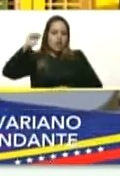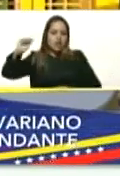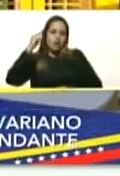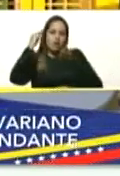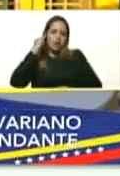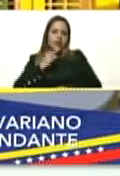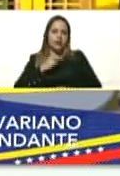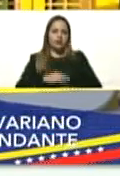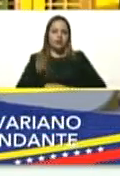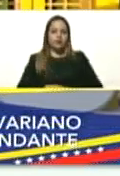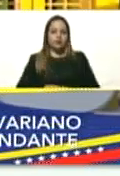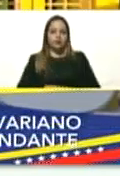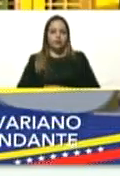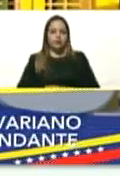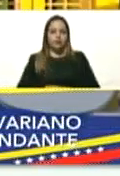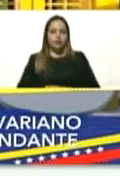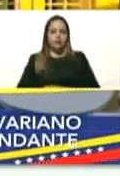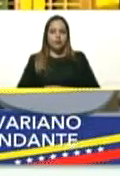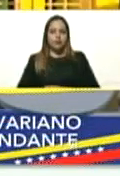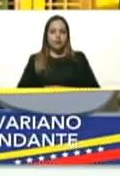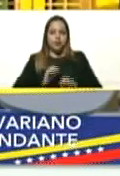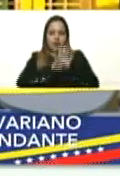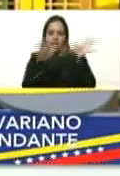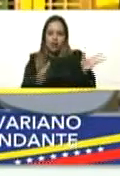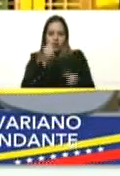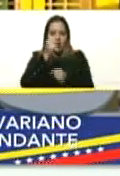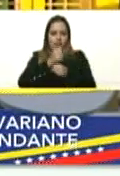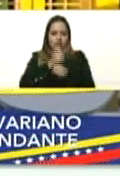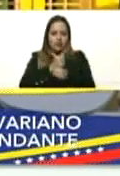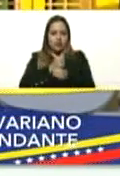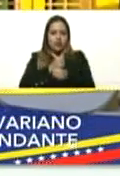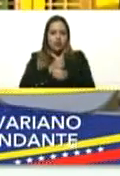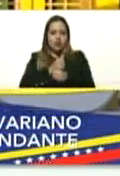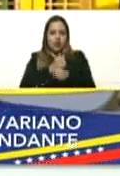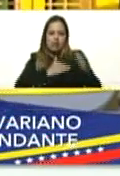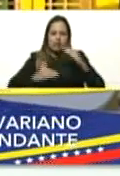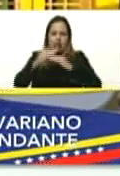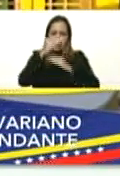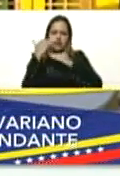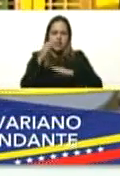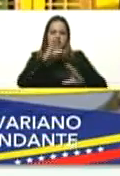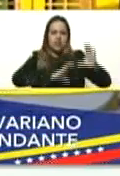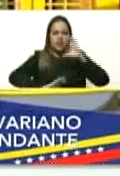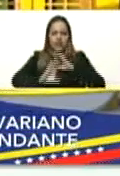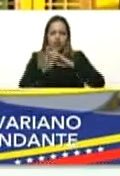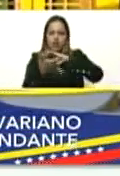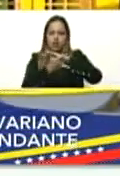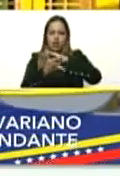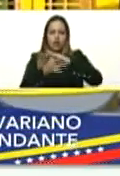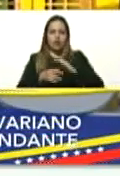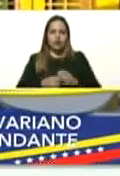bolivariano, de eficiencia, de alto nivel científico y tecnológico.